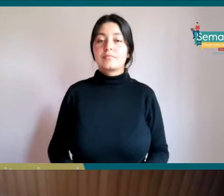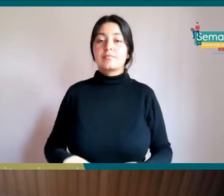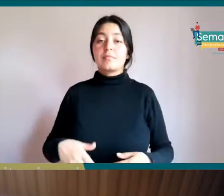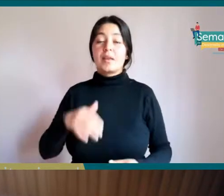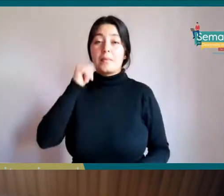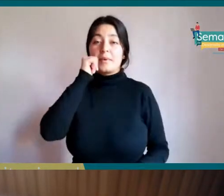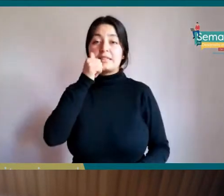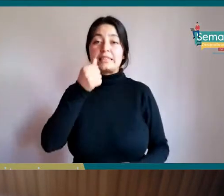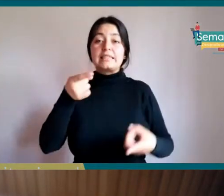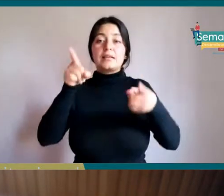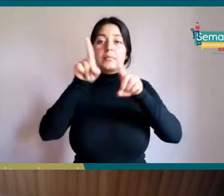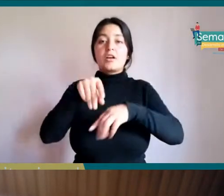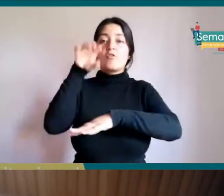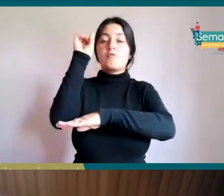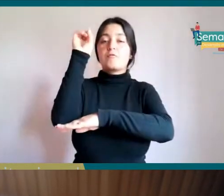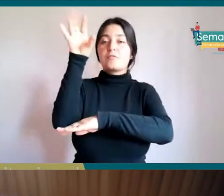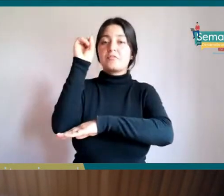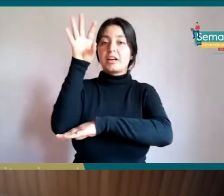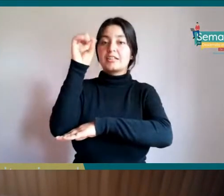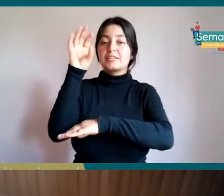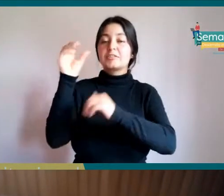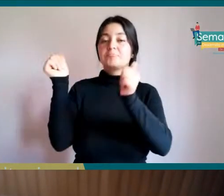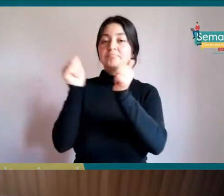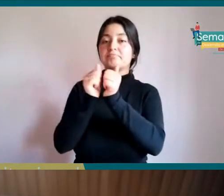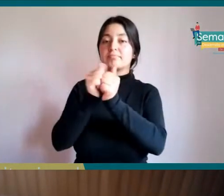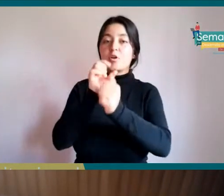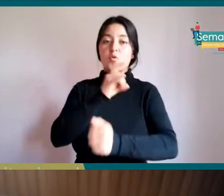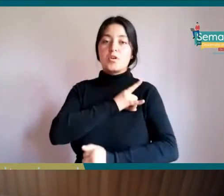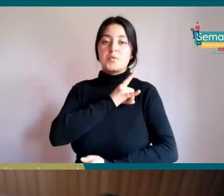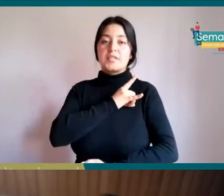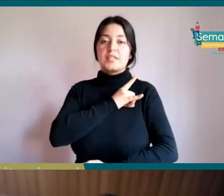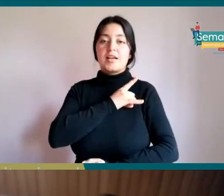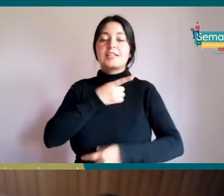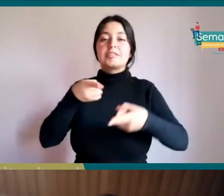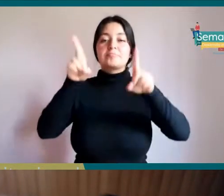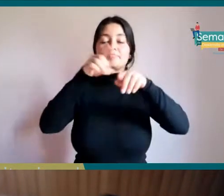claro, también nos reciba la invitación. Claro que sí, acá